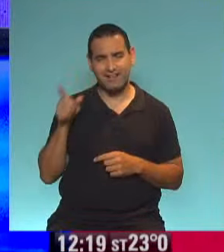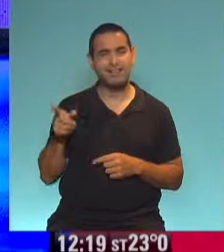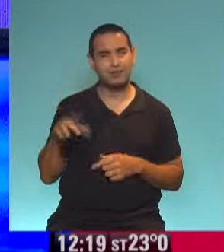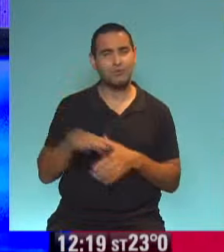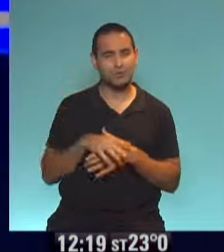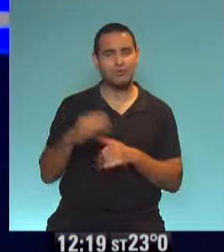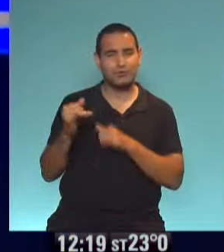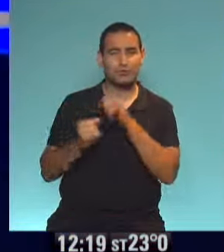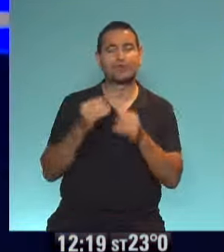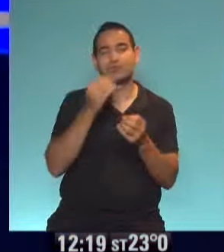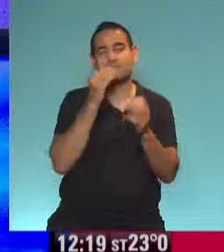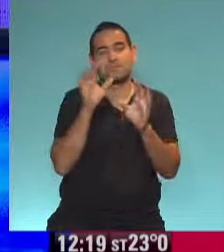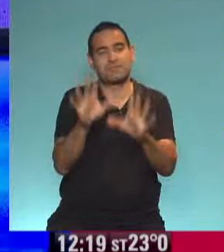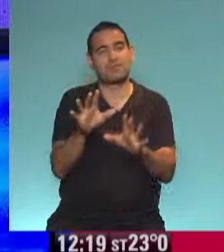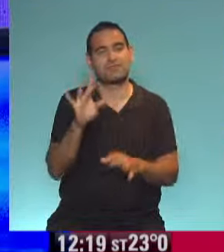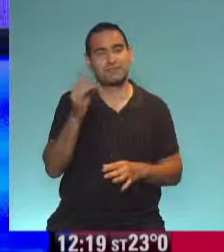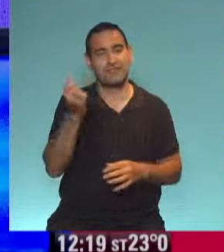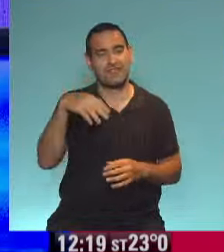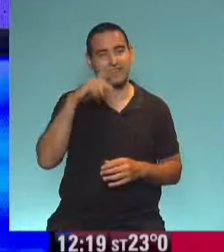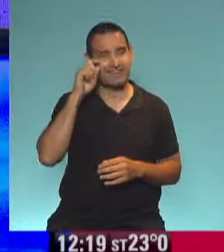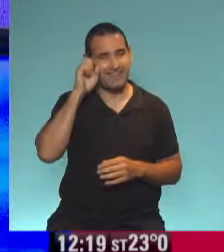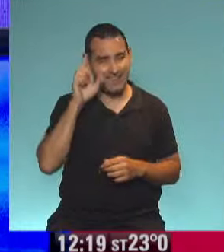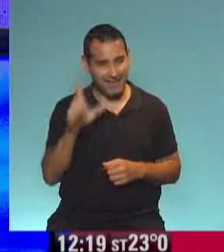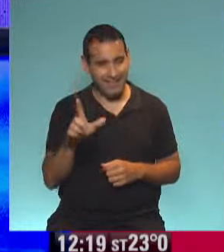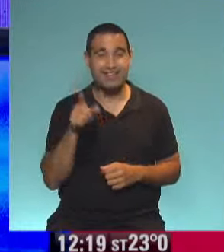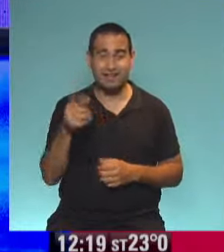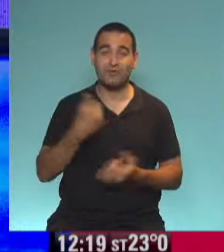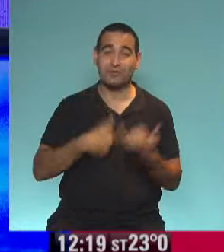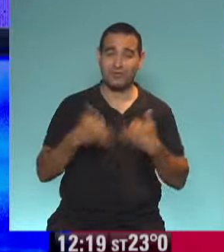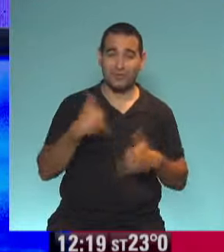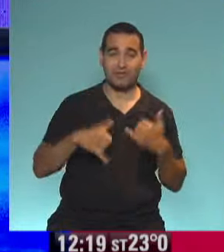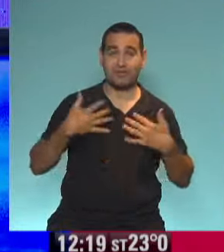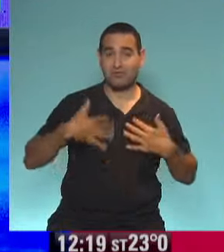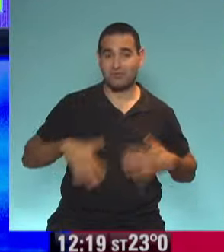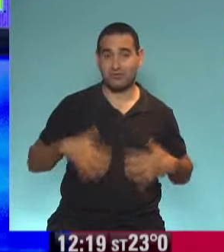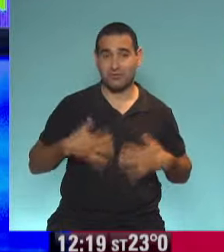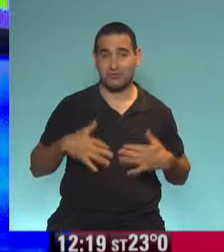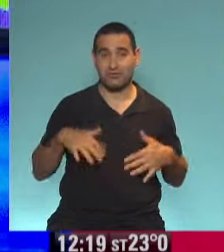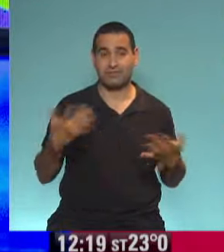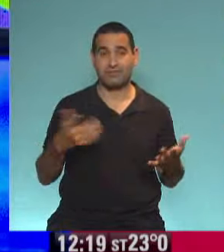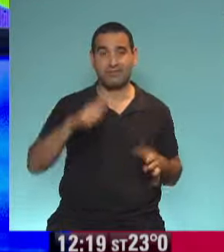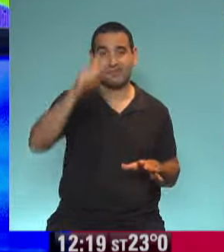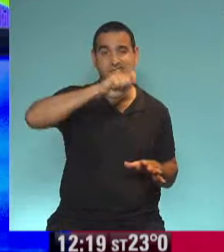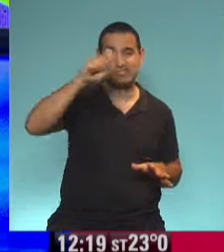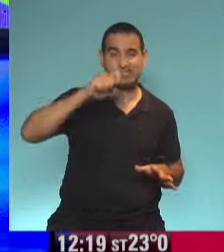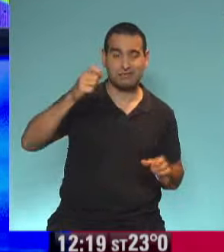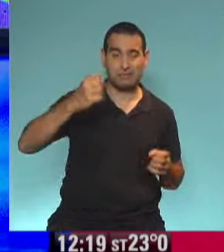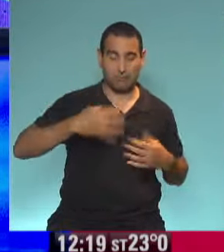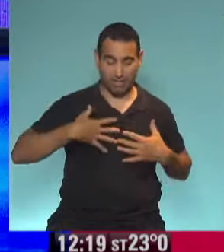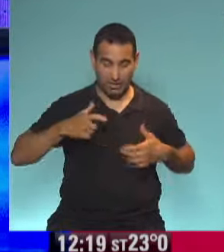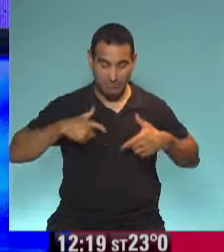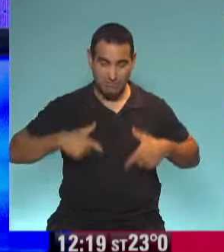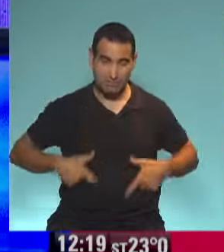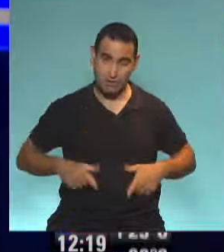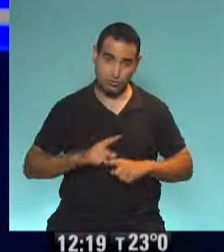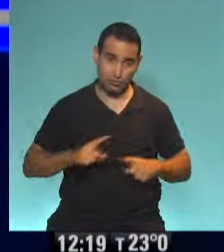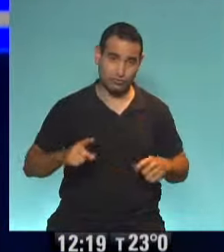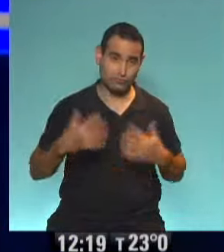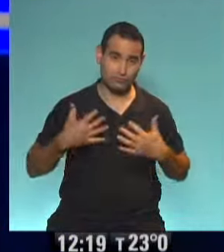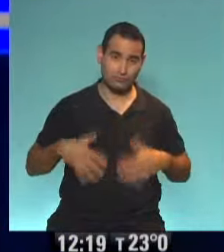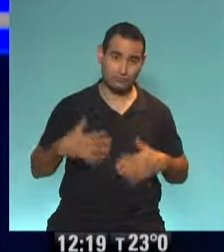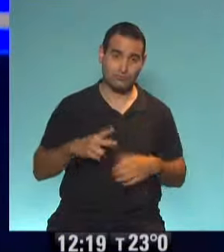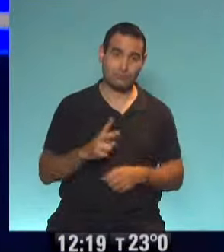Sí. Siempre claro, le mandamos un beso a Daniel. Le mandamos un beso a Dani, que nos contaba que era pues, justamente la tiza, el polvo para cubrir la ropa de los maestros. Para